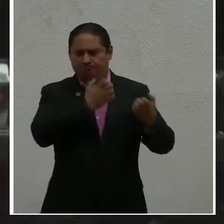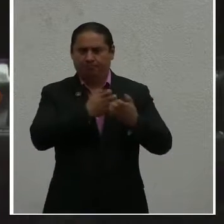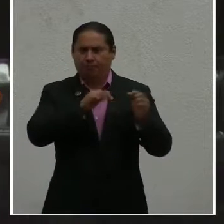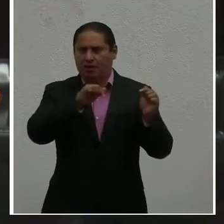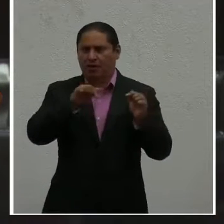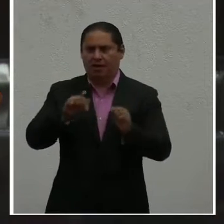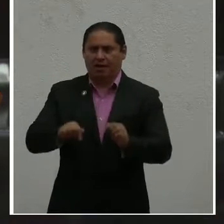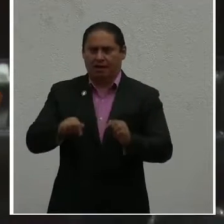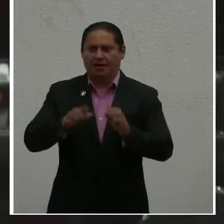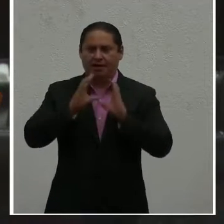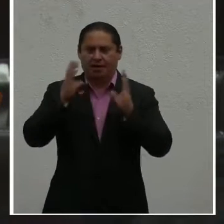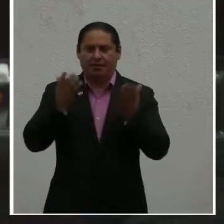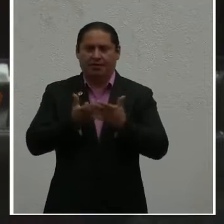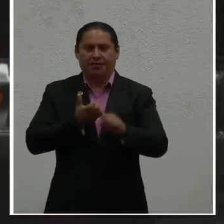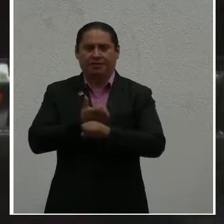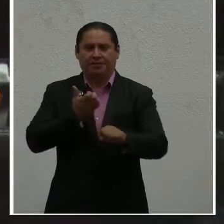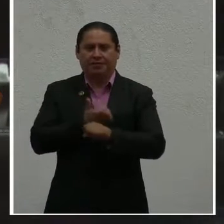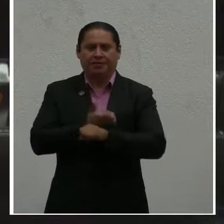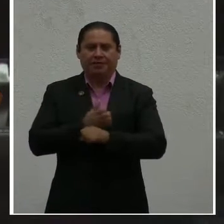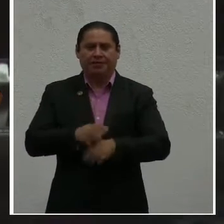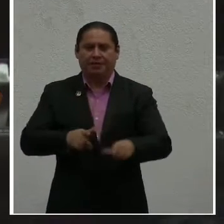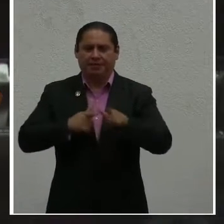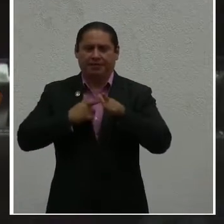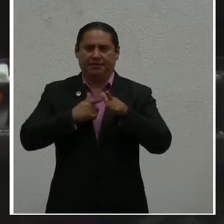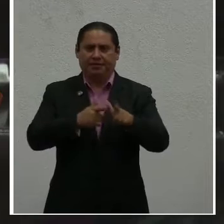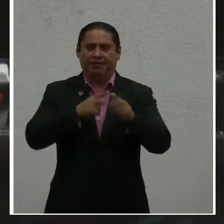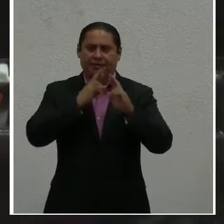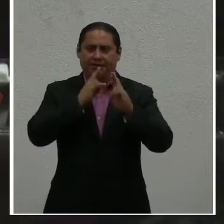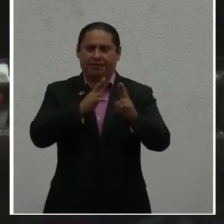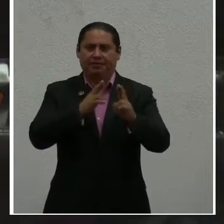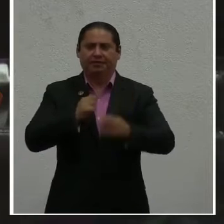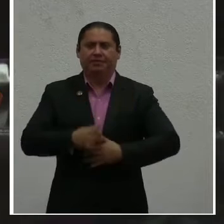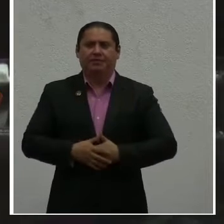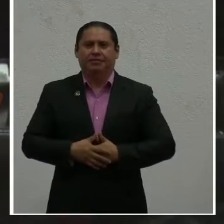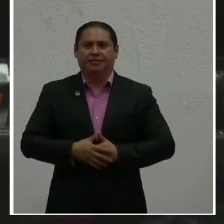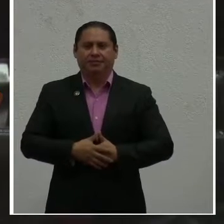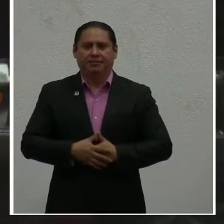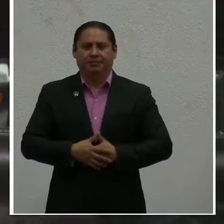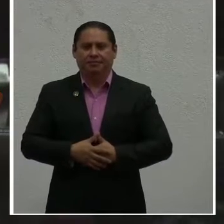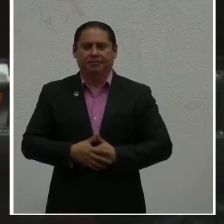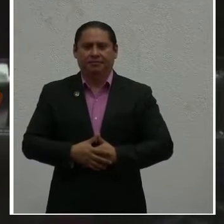esta Honorable Asamblea el siguiente dictamen.